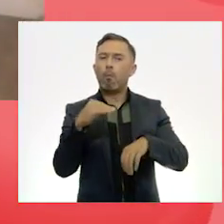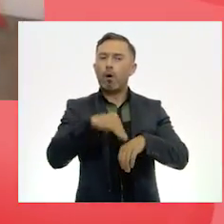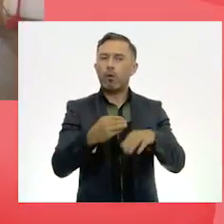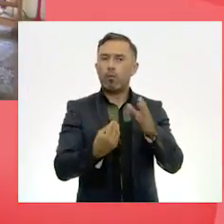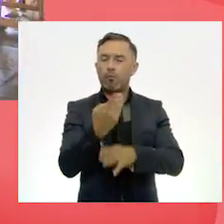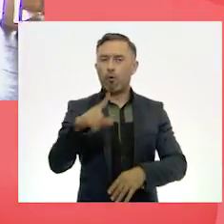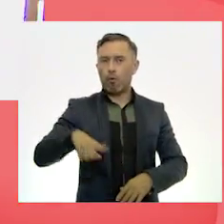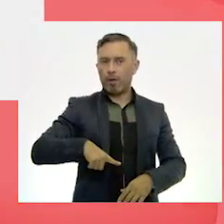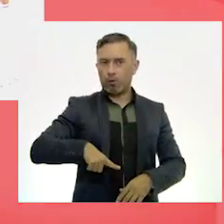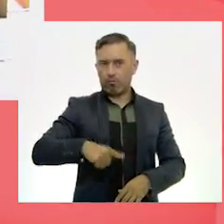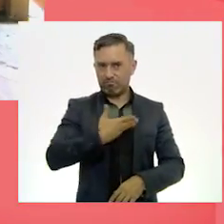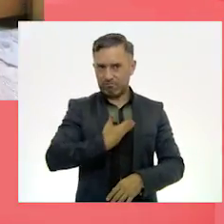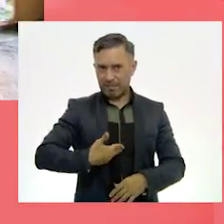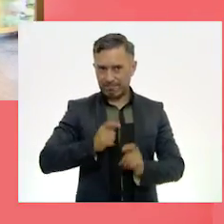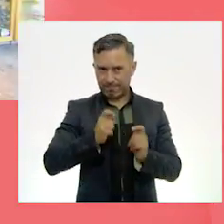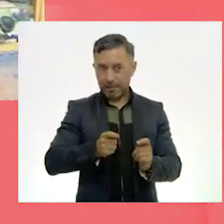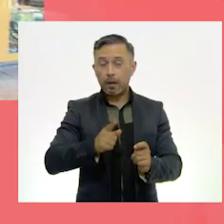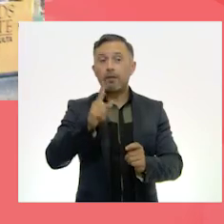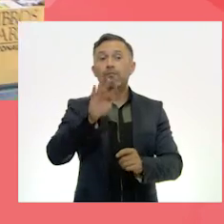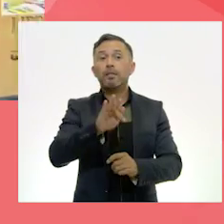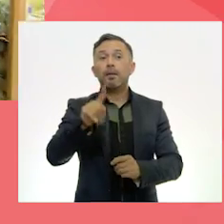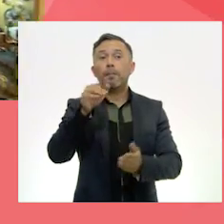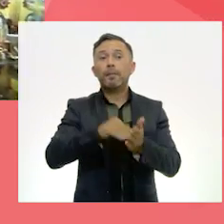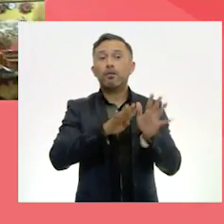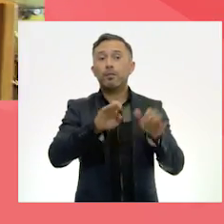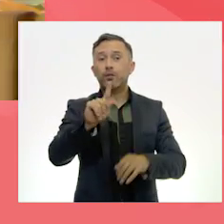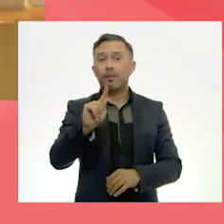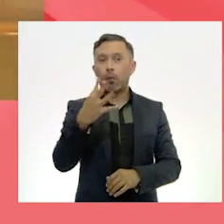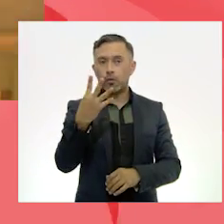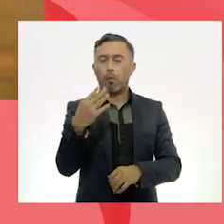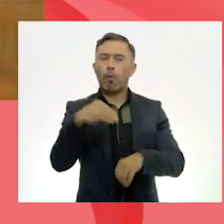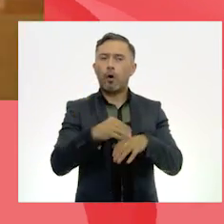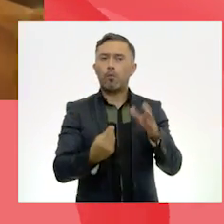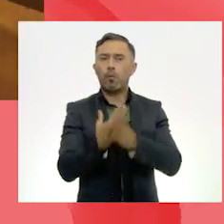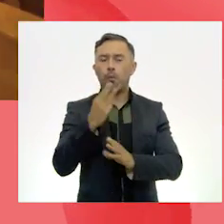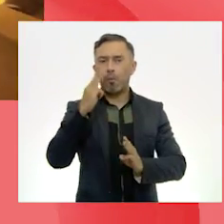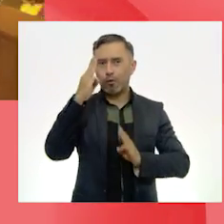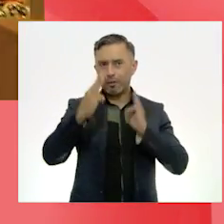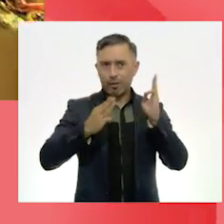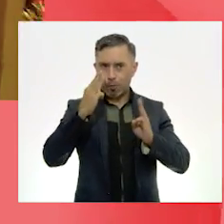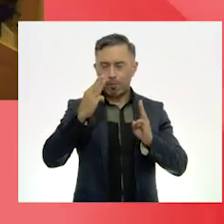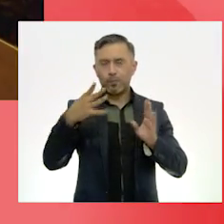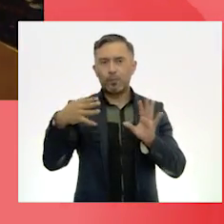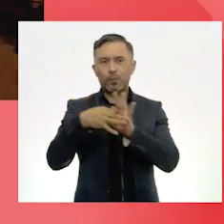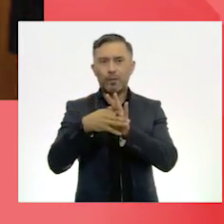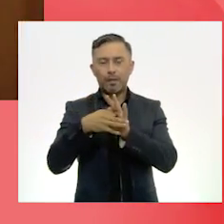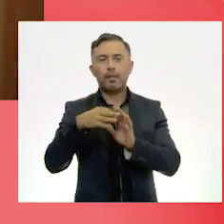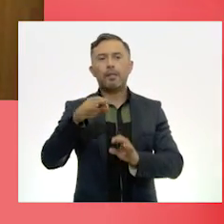desde 1974 es el Museo Regional Cuauhnáhuac del Instituto